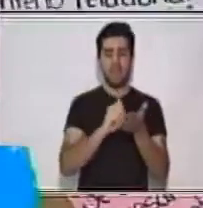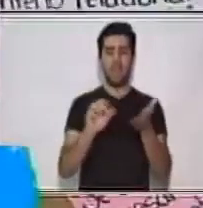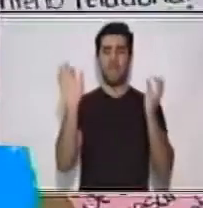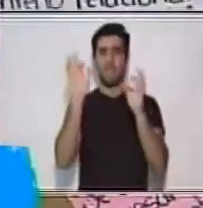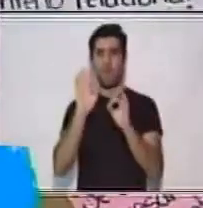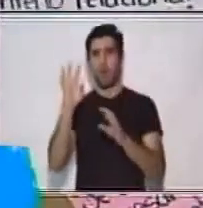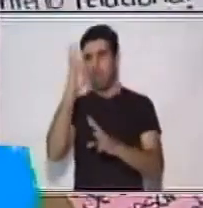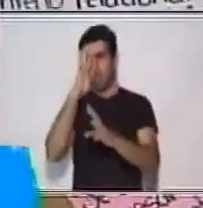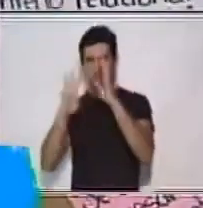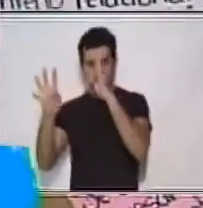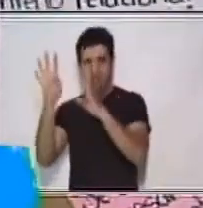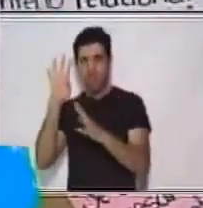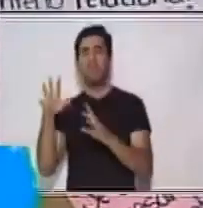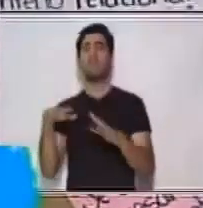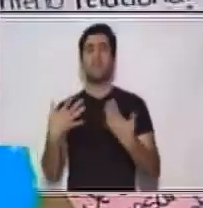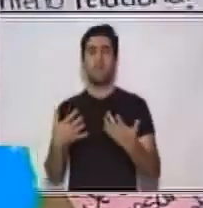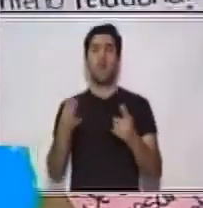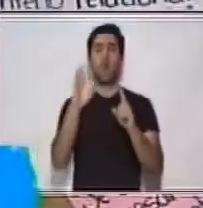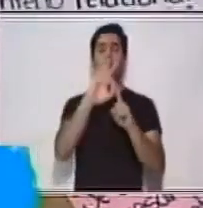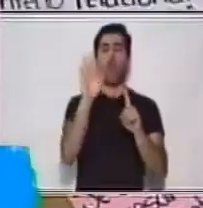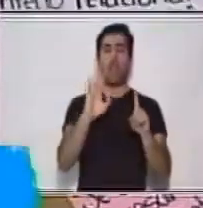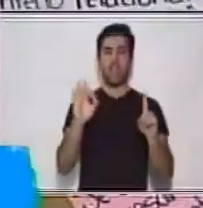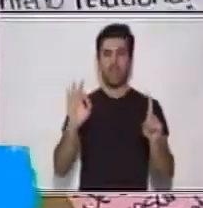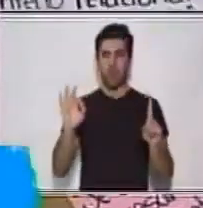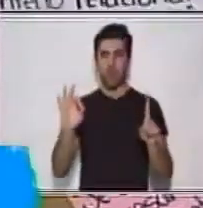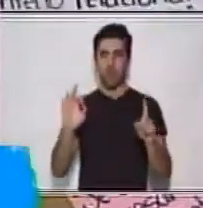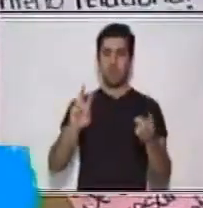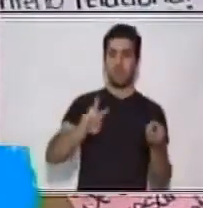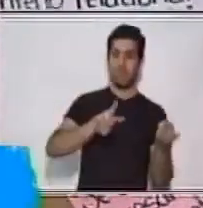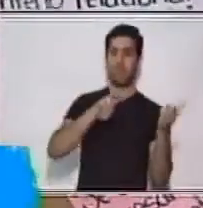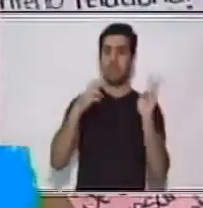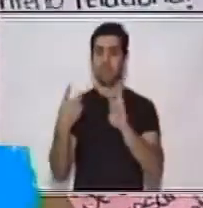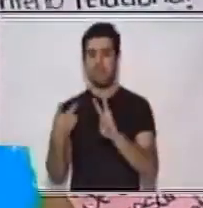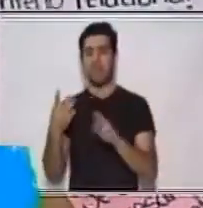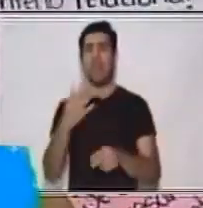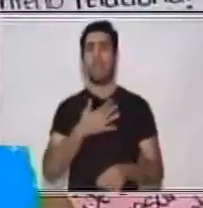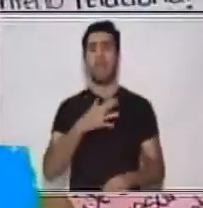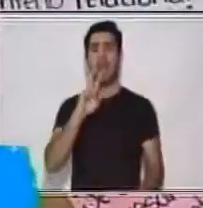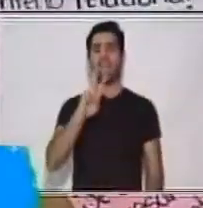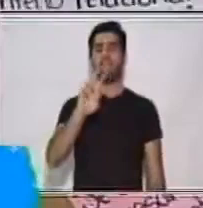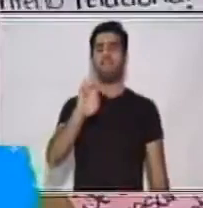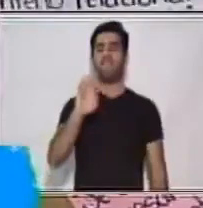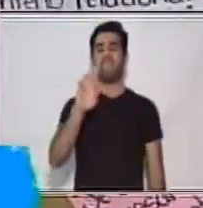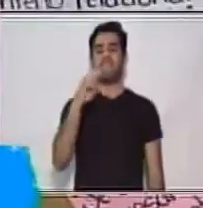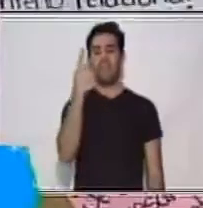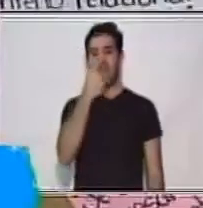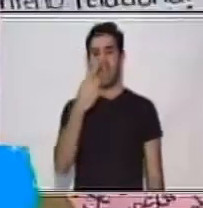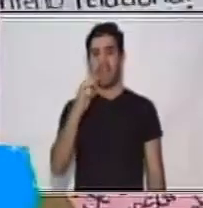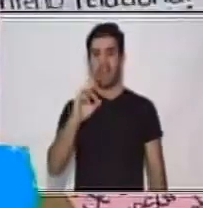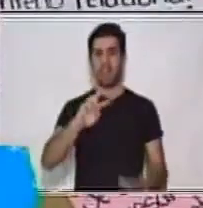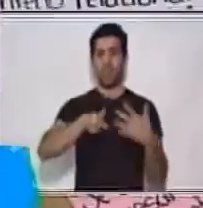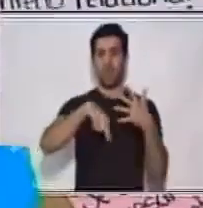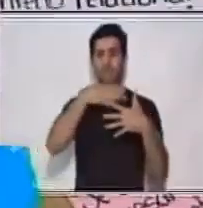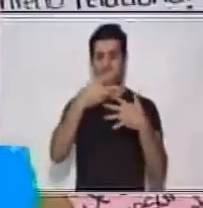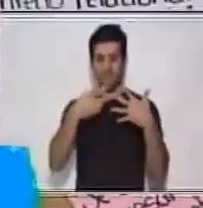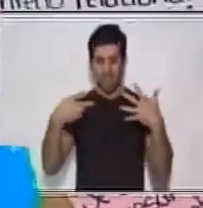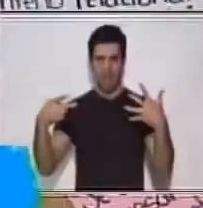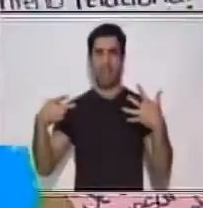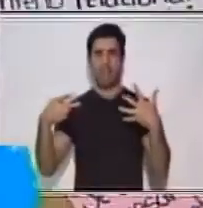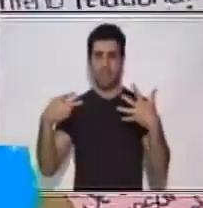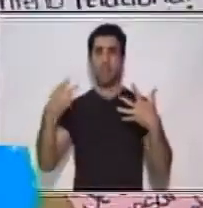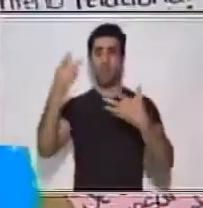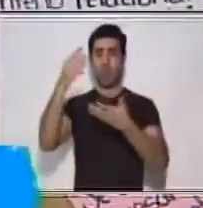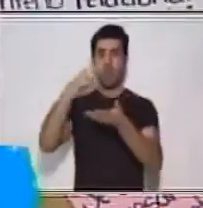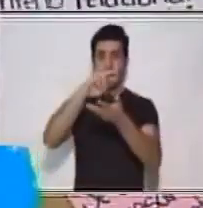creativa, donde las oraciones son llamadas versos y los grupos de los versos son llamados